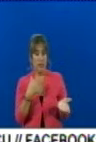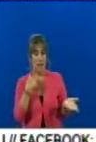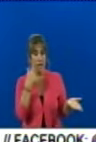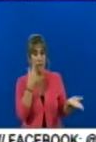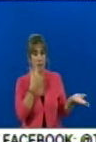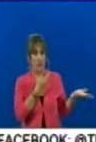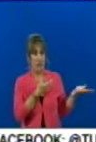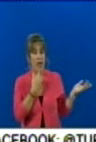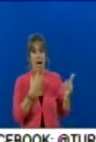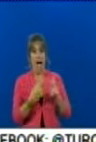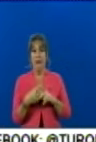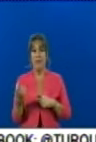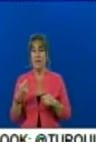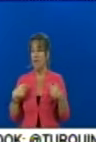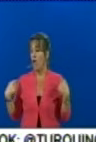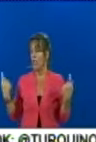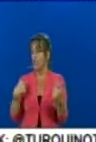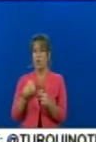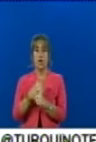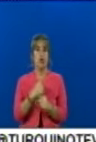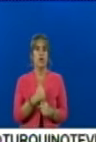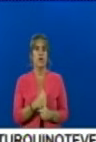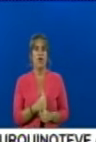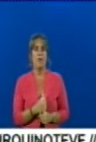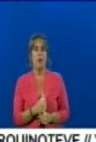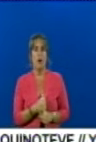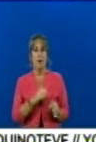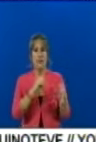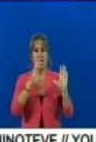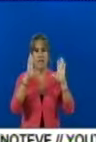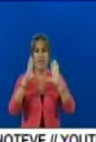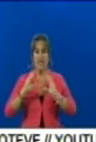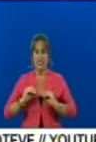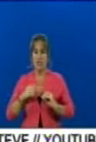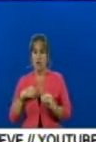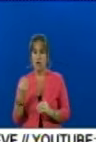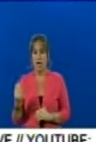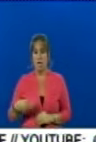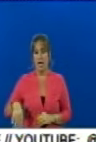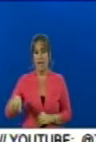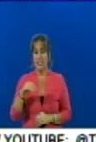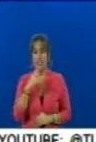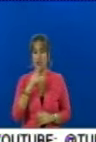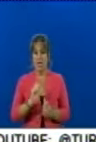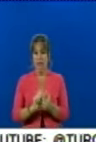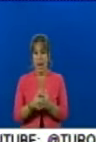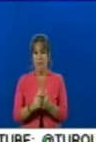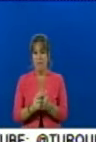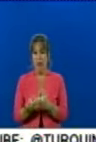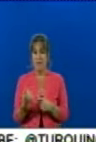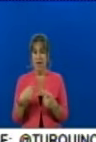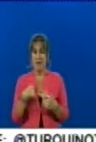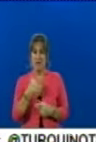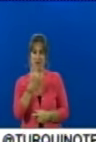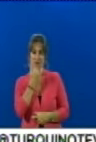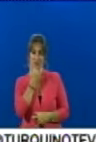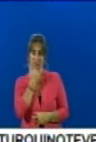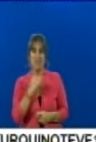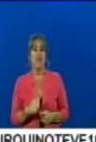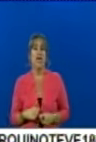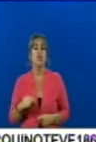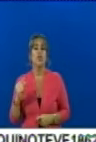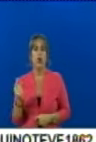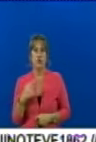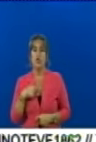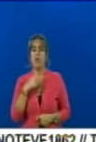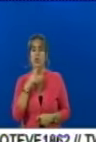tenemos involucrado a todos los trabajadores de día y de noche beneficiando, porque son estas papas que llegaron con alguna afectación, y nosotros